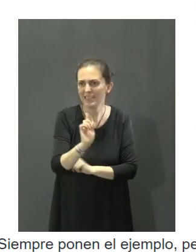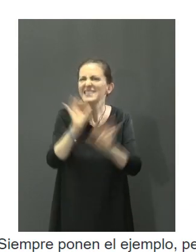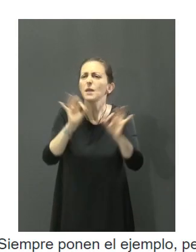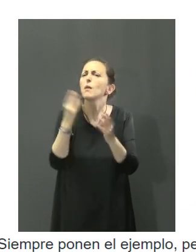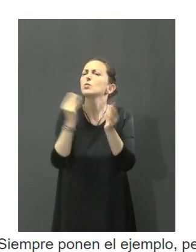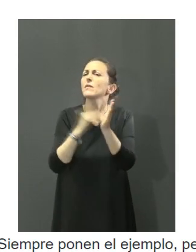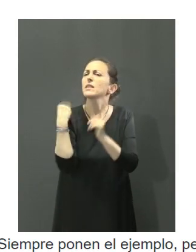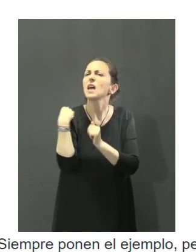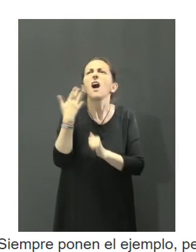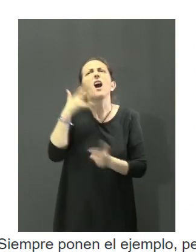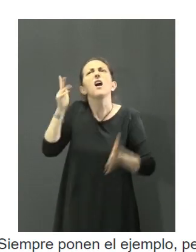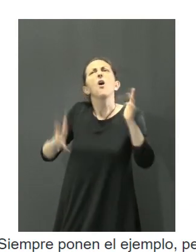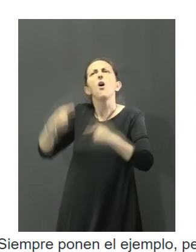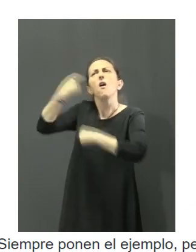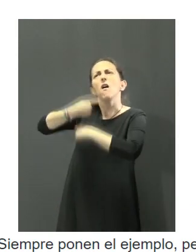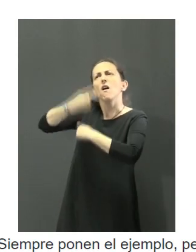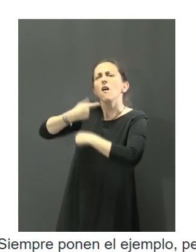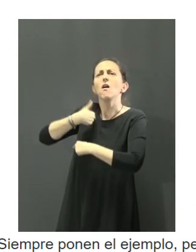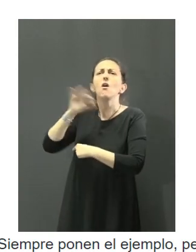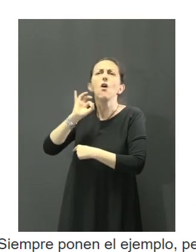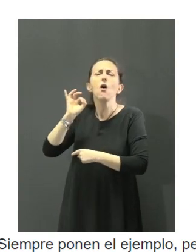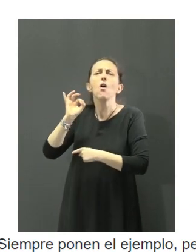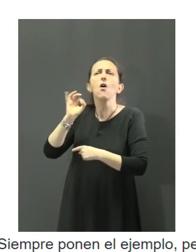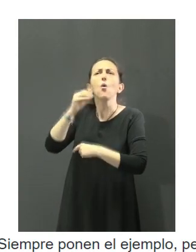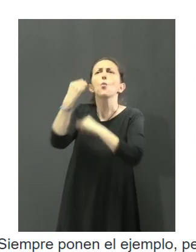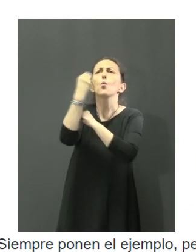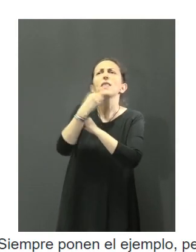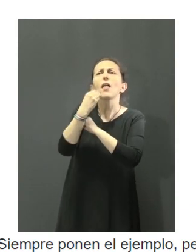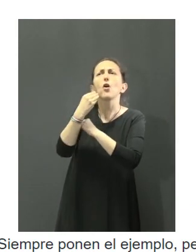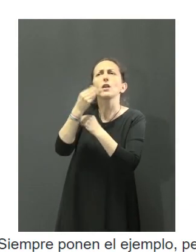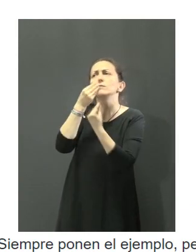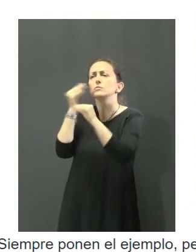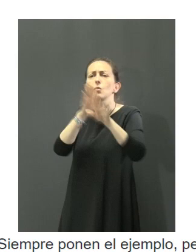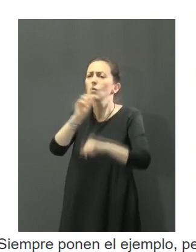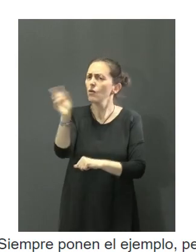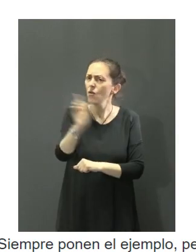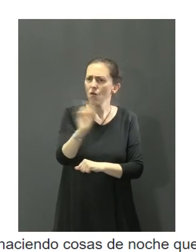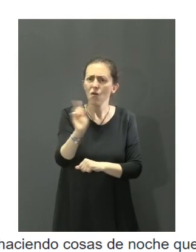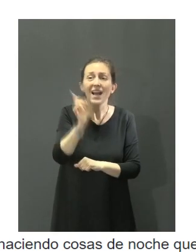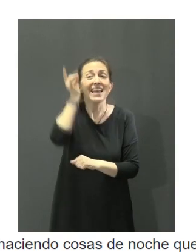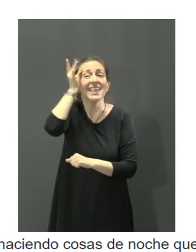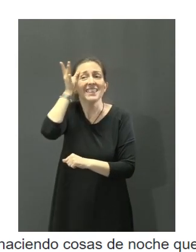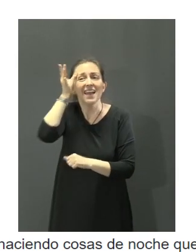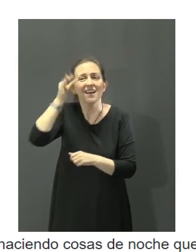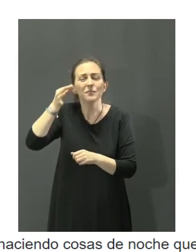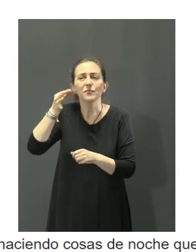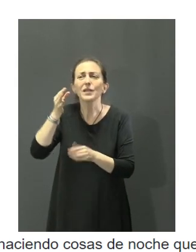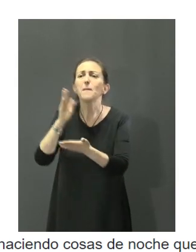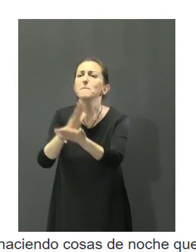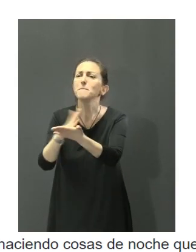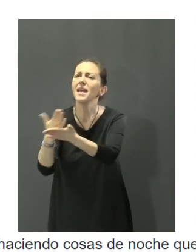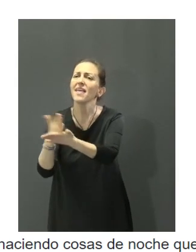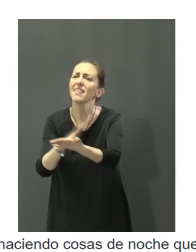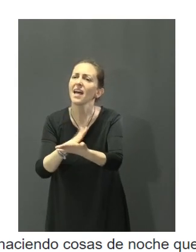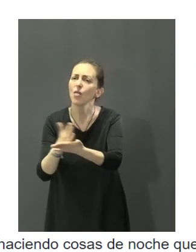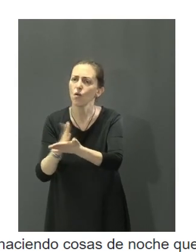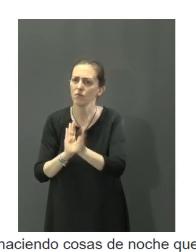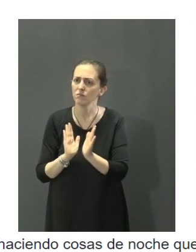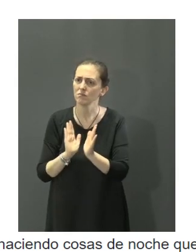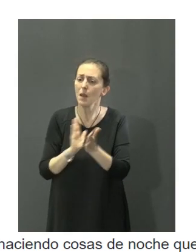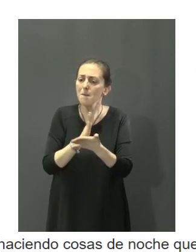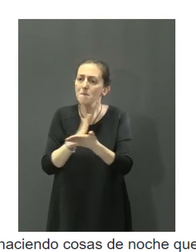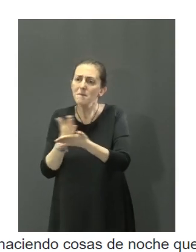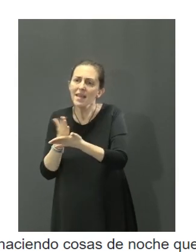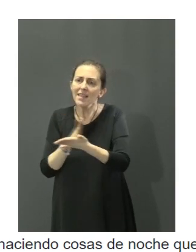te dicen, yo no quiero un sistema que me dé órdenes ni sustituya a los cuidadores, sino quizá la idea fundamental que queremos ahí es un mediador, que de alguna